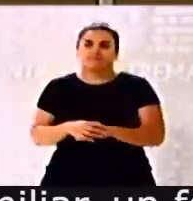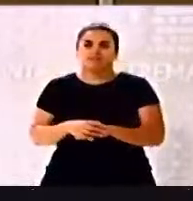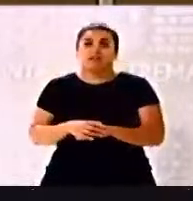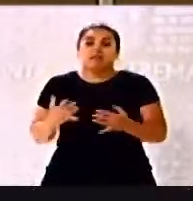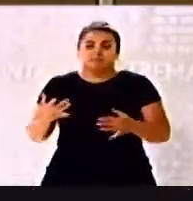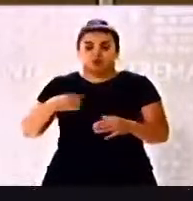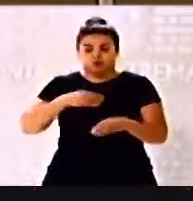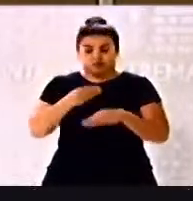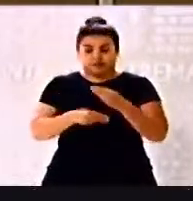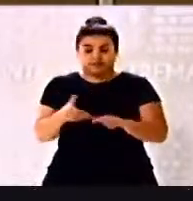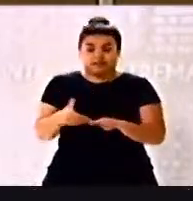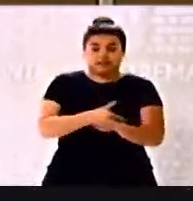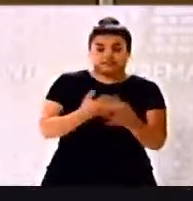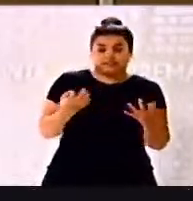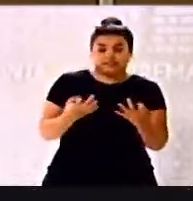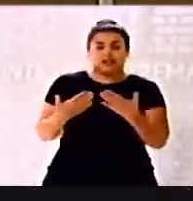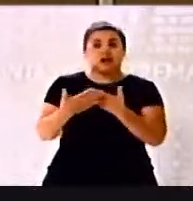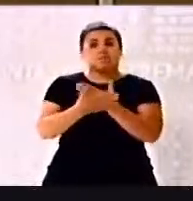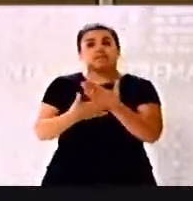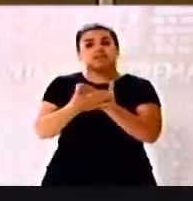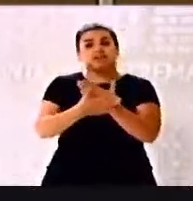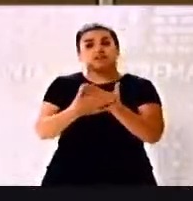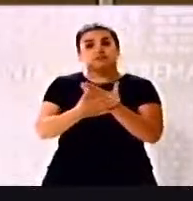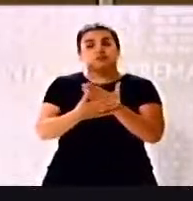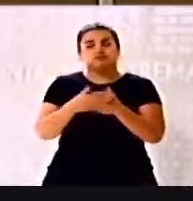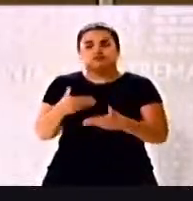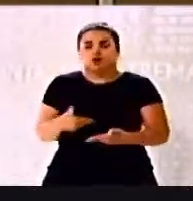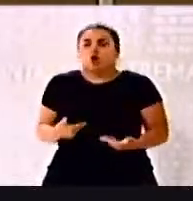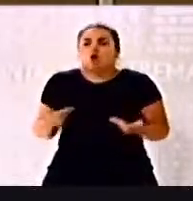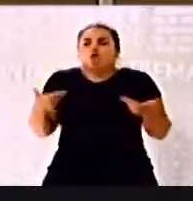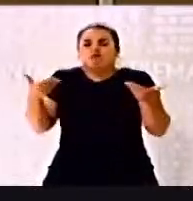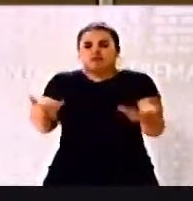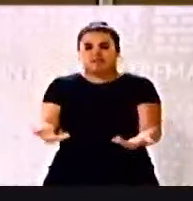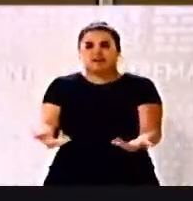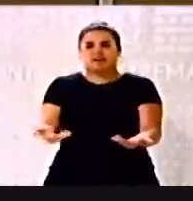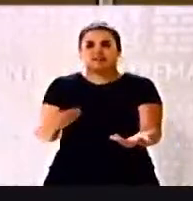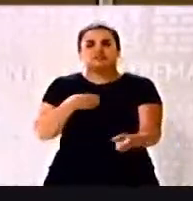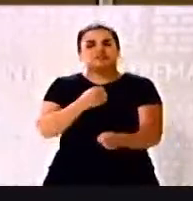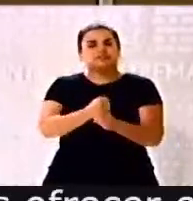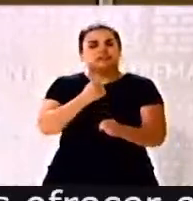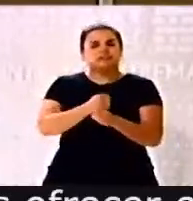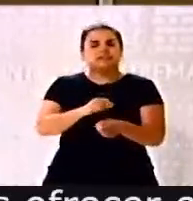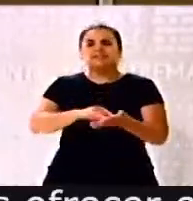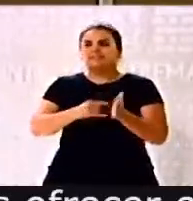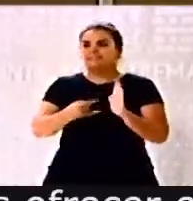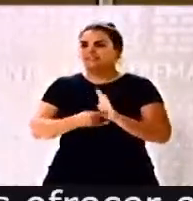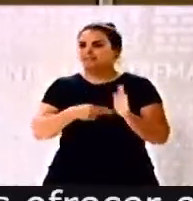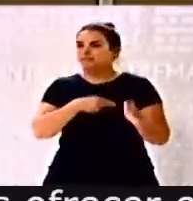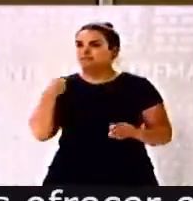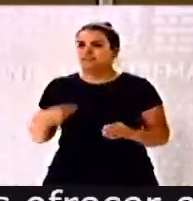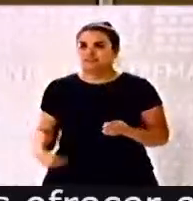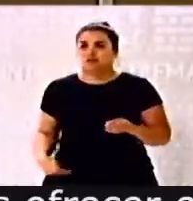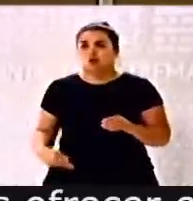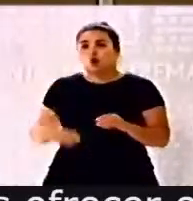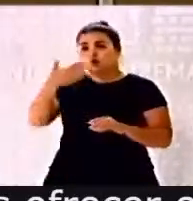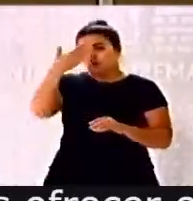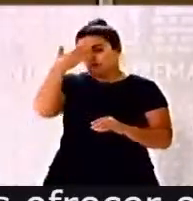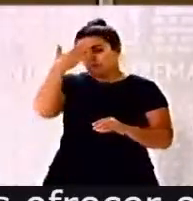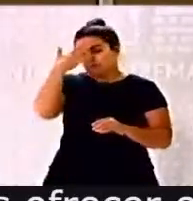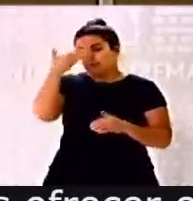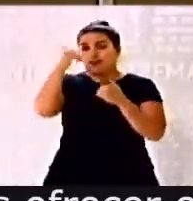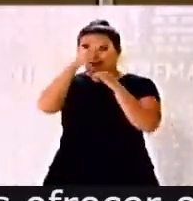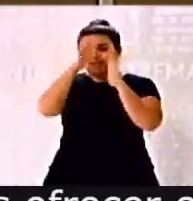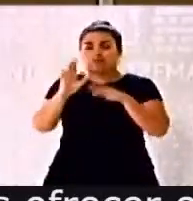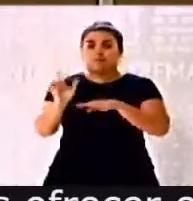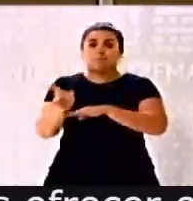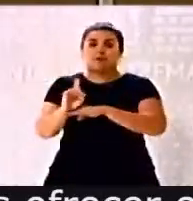que hacer? Pues lo que tenemos que hacer desde las administraciones es ofrecer todo el trabajo del sistema sanitario, fundamentalmente desde su atención